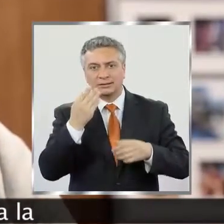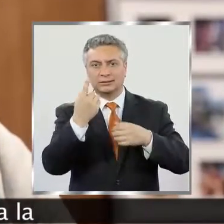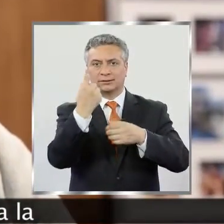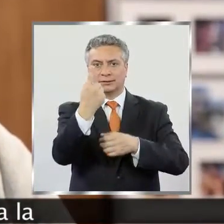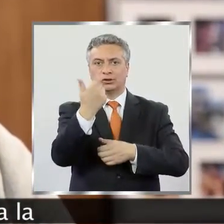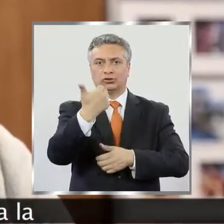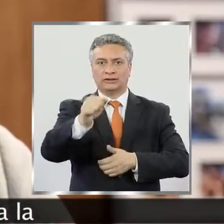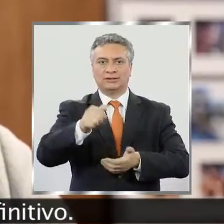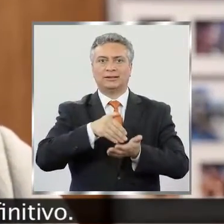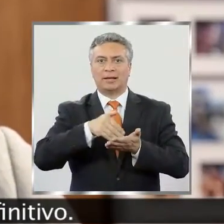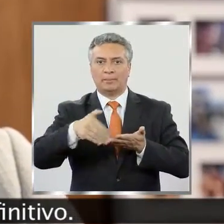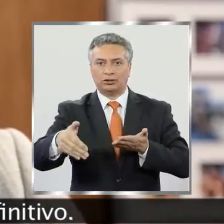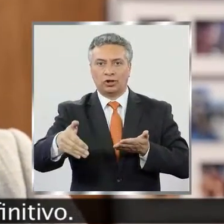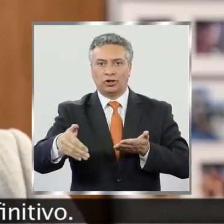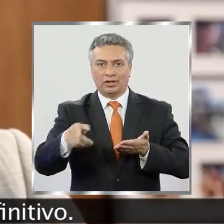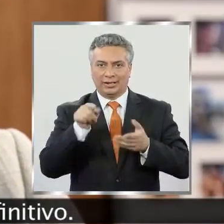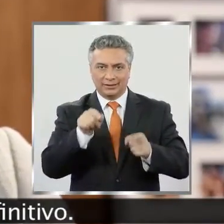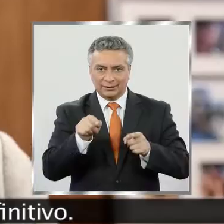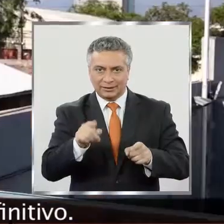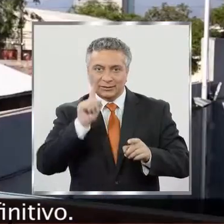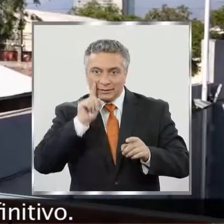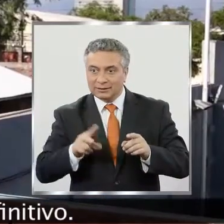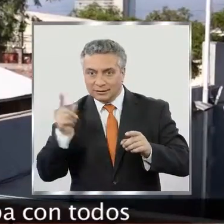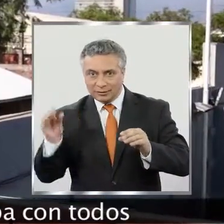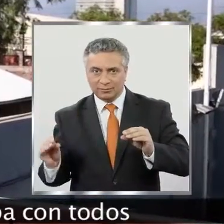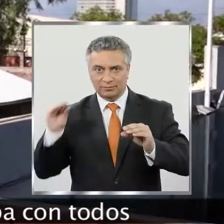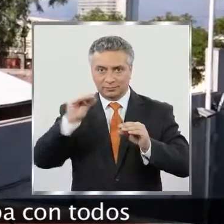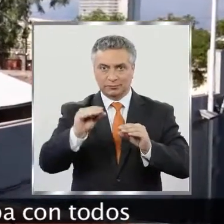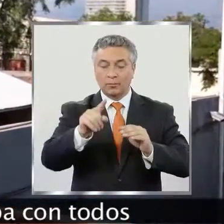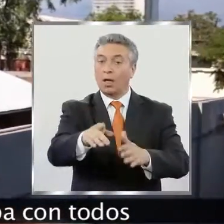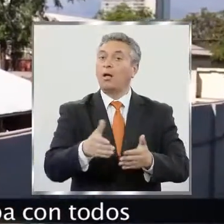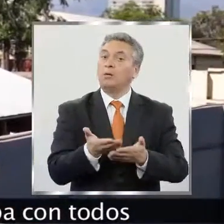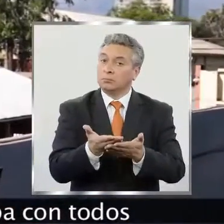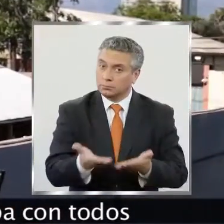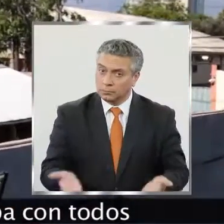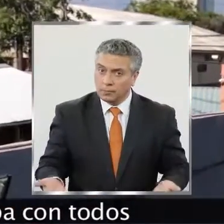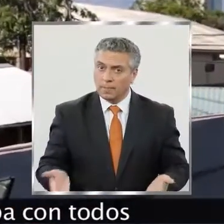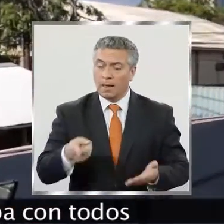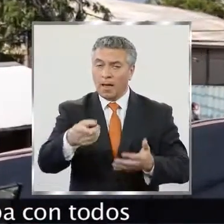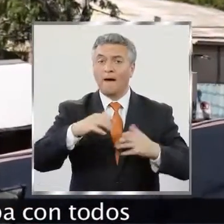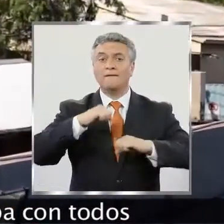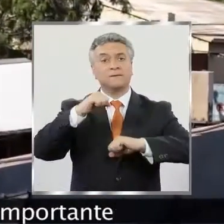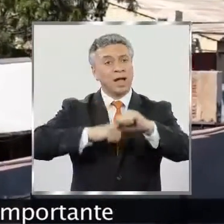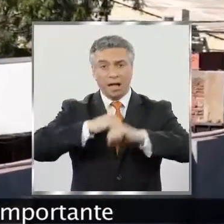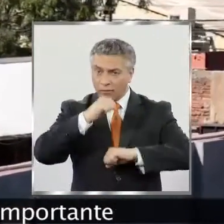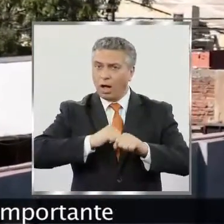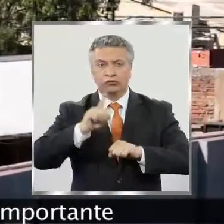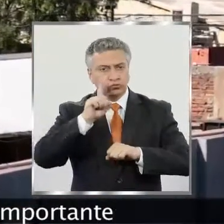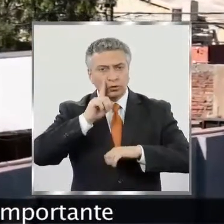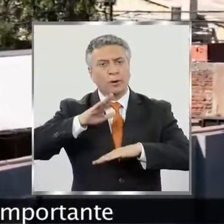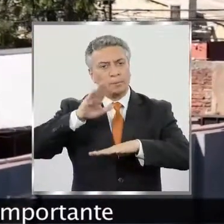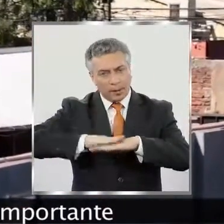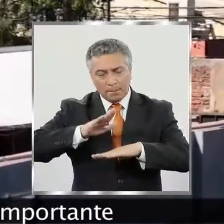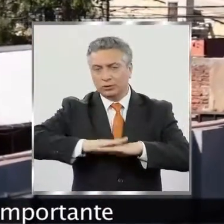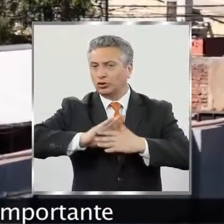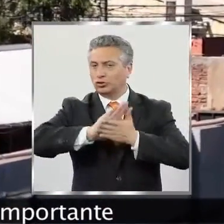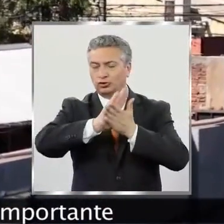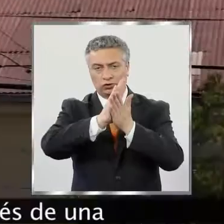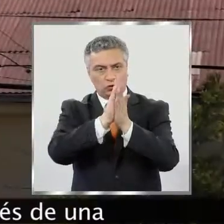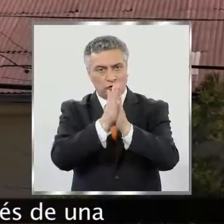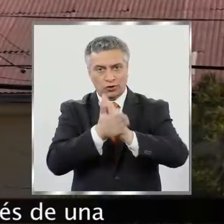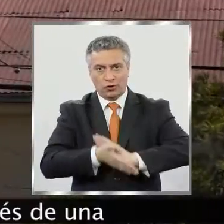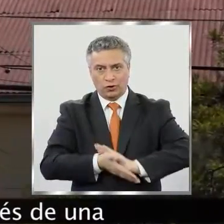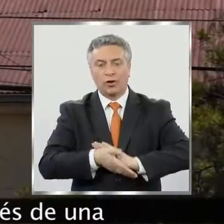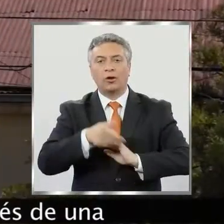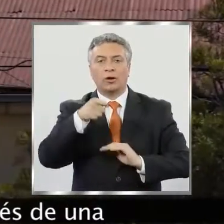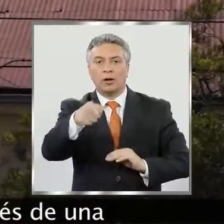sin que se le aplicara la prescripción al monto definitivo. A pesar de que la fábrica contaba con todos los permisos sanitarios, lo importante de